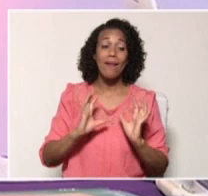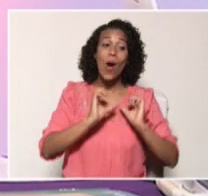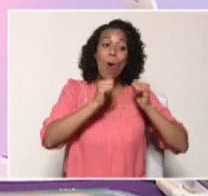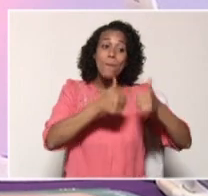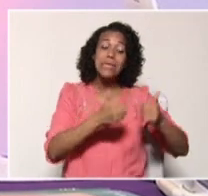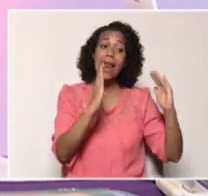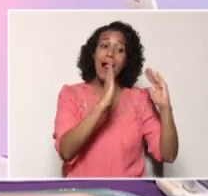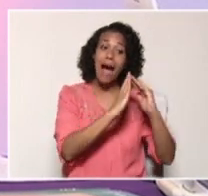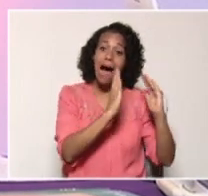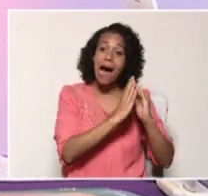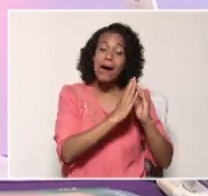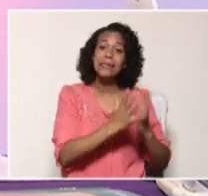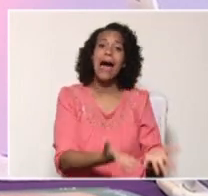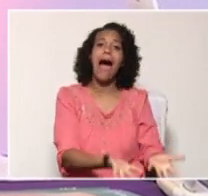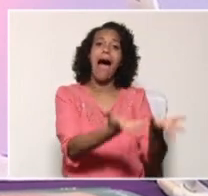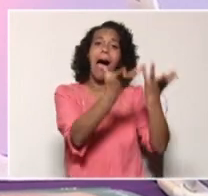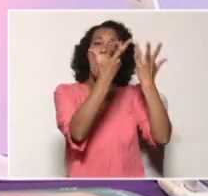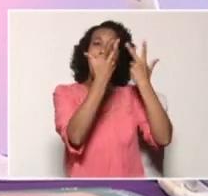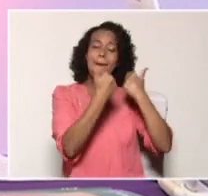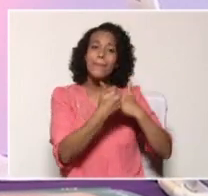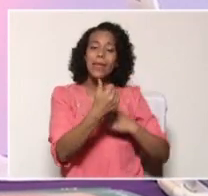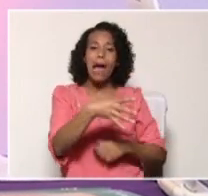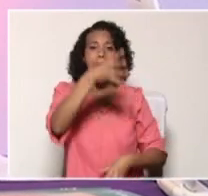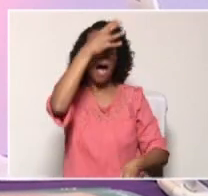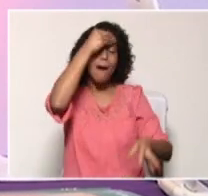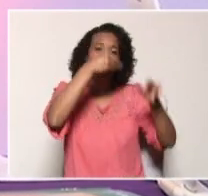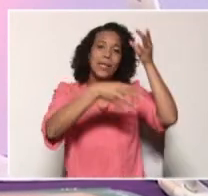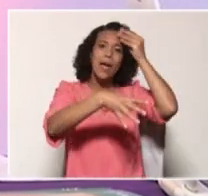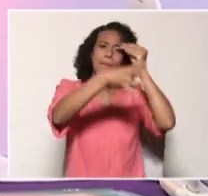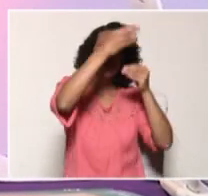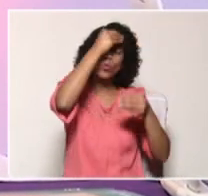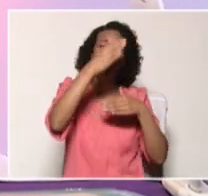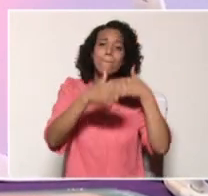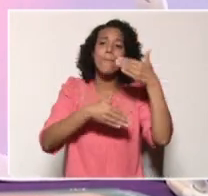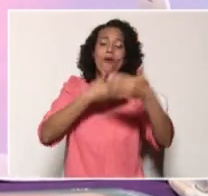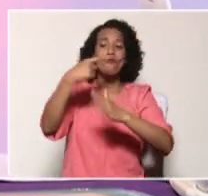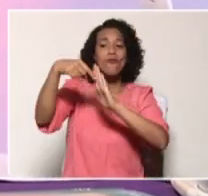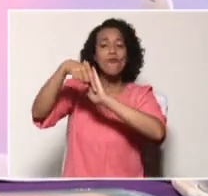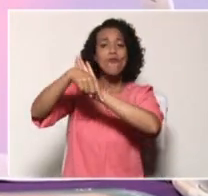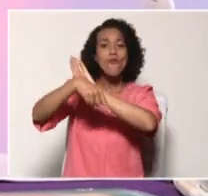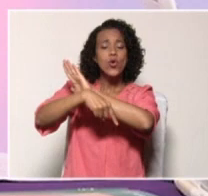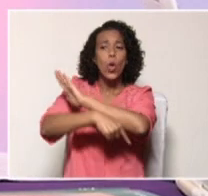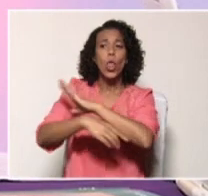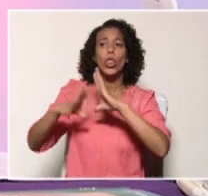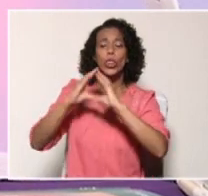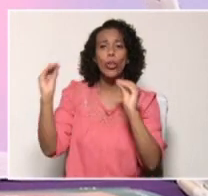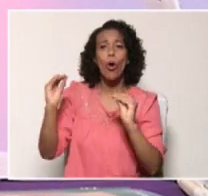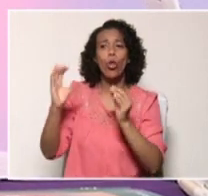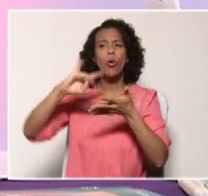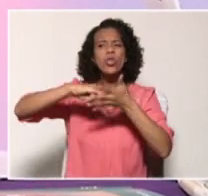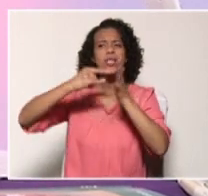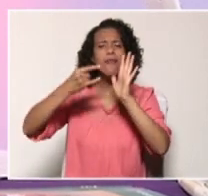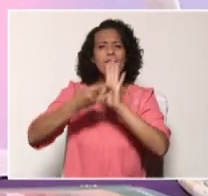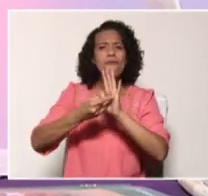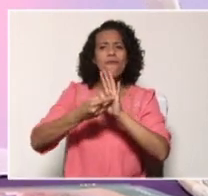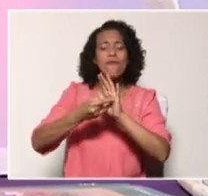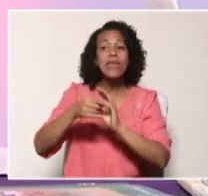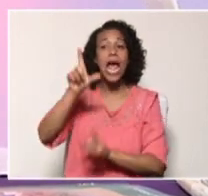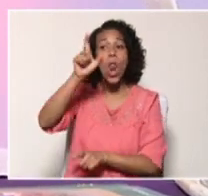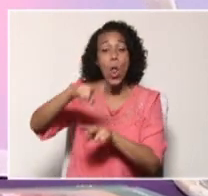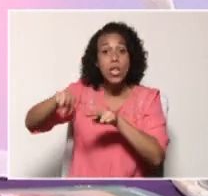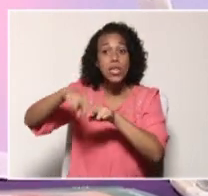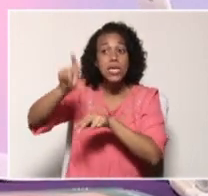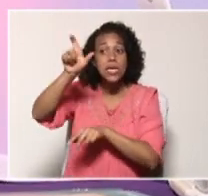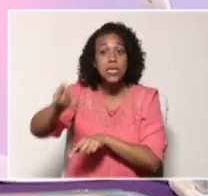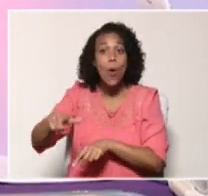Y eso es lo que queremos abordar desde acá e ir profundizando progresivamente en todos aquellos conceptos que nuestros y